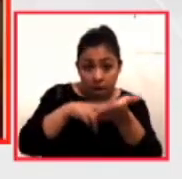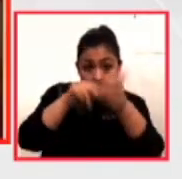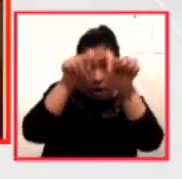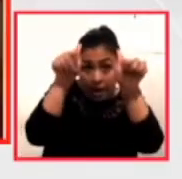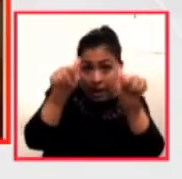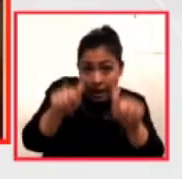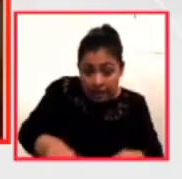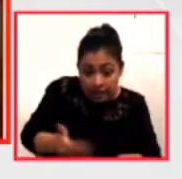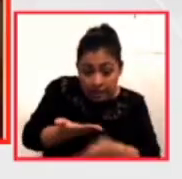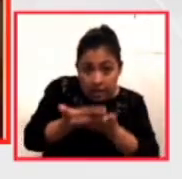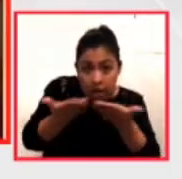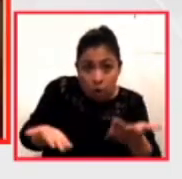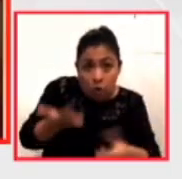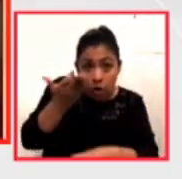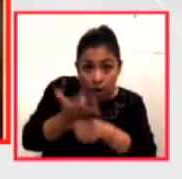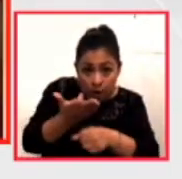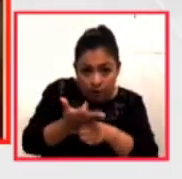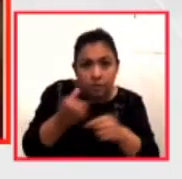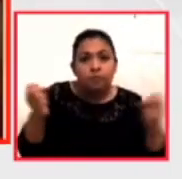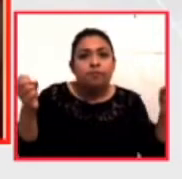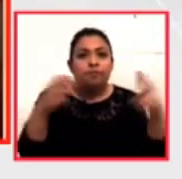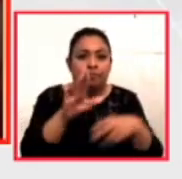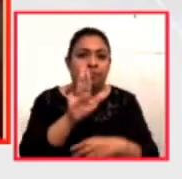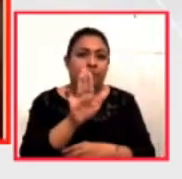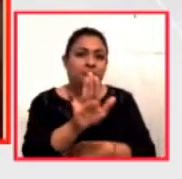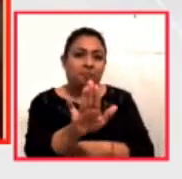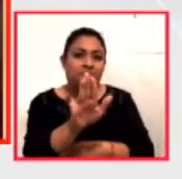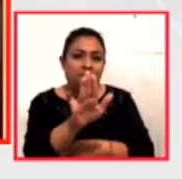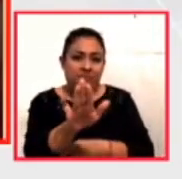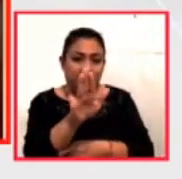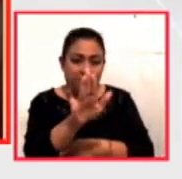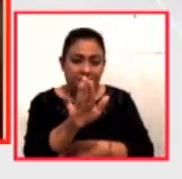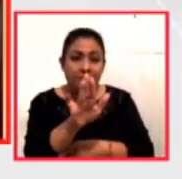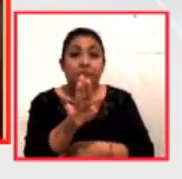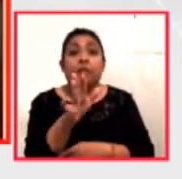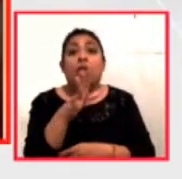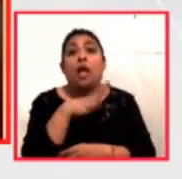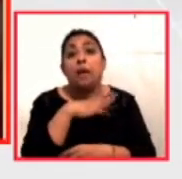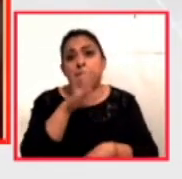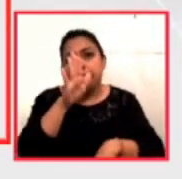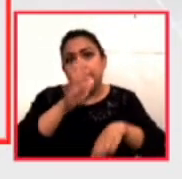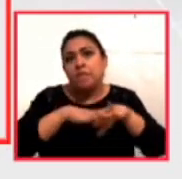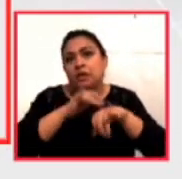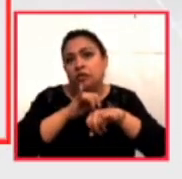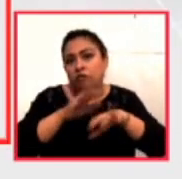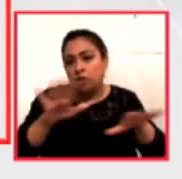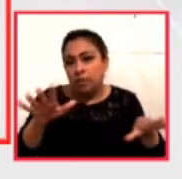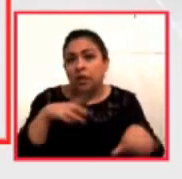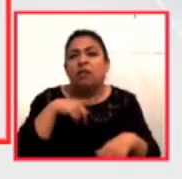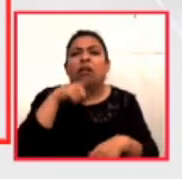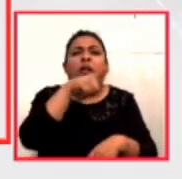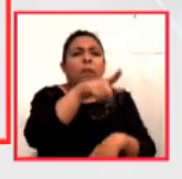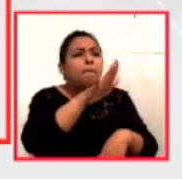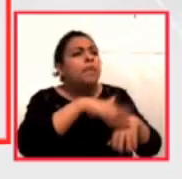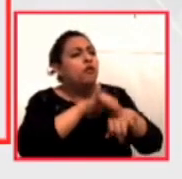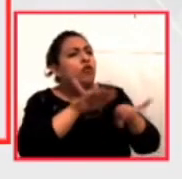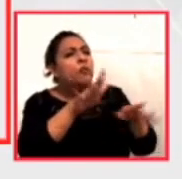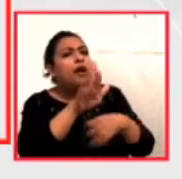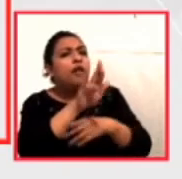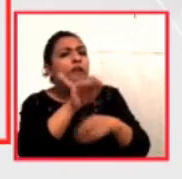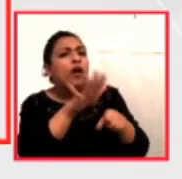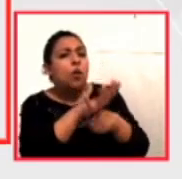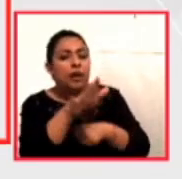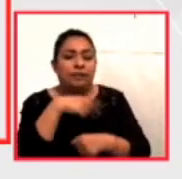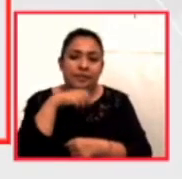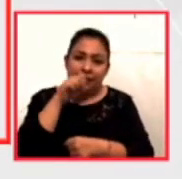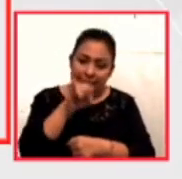en este momento también. Nos vemos la próxima semana, Edgardo. Tenemos mucho más. ¿Qué hay por ahí, Rafa? Así es, mi